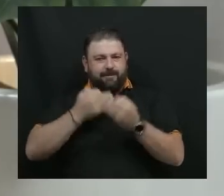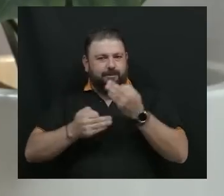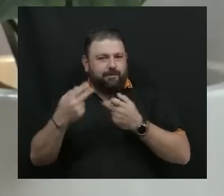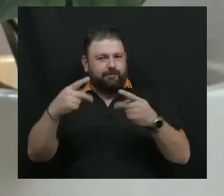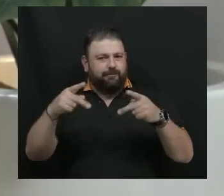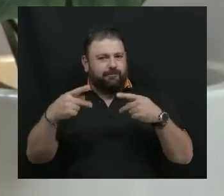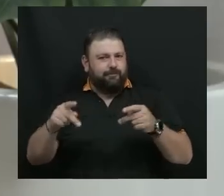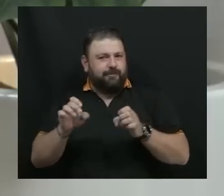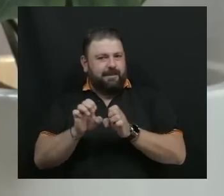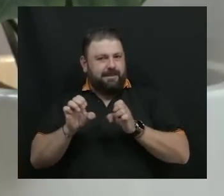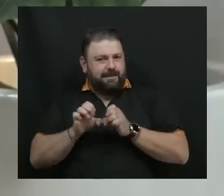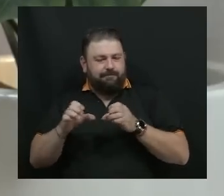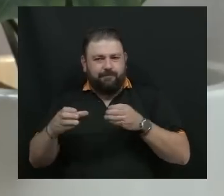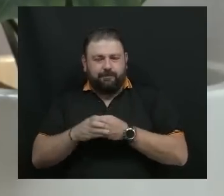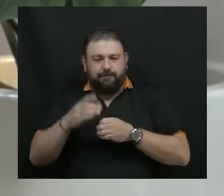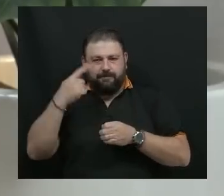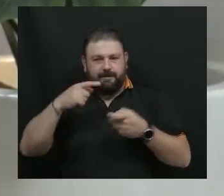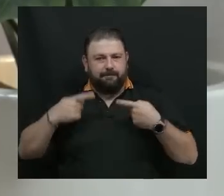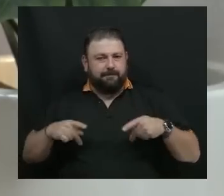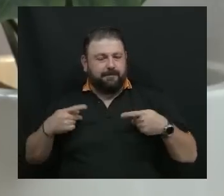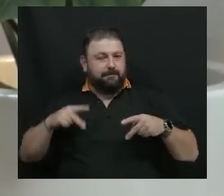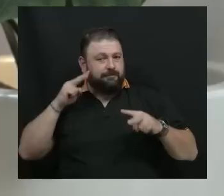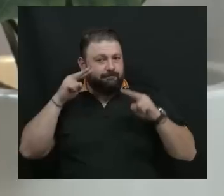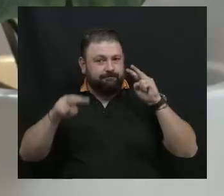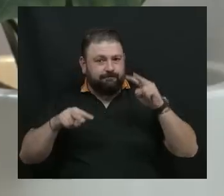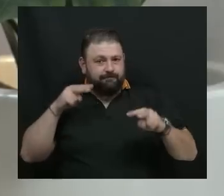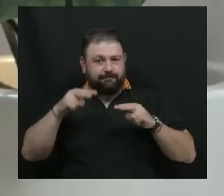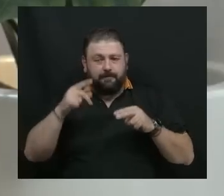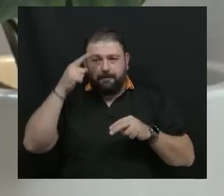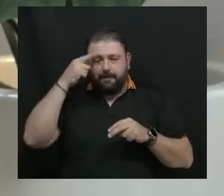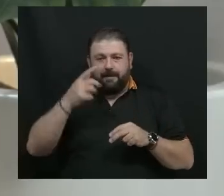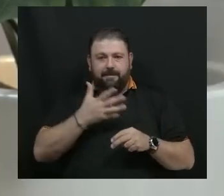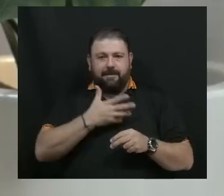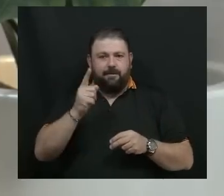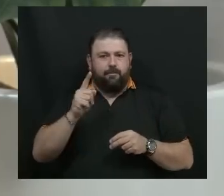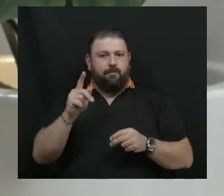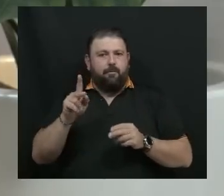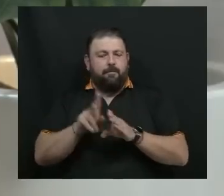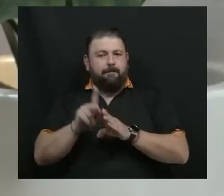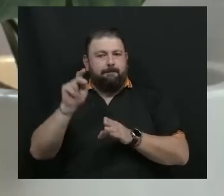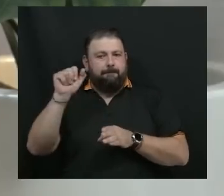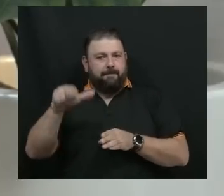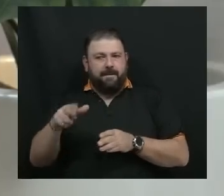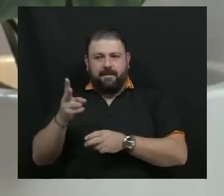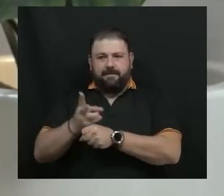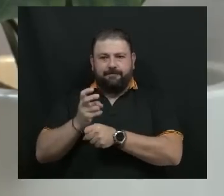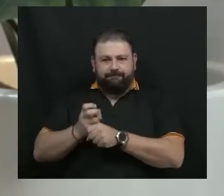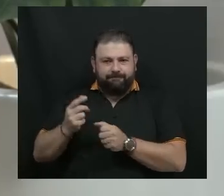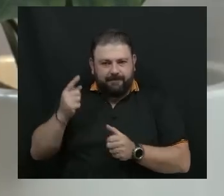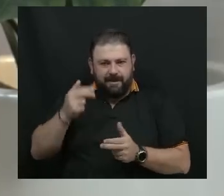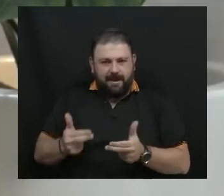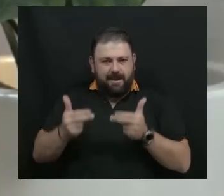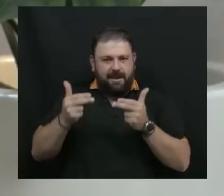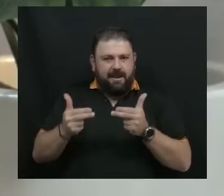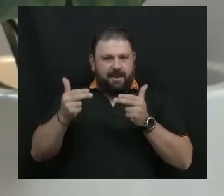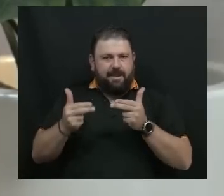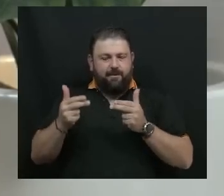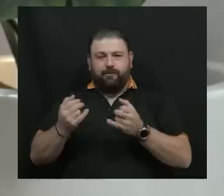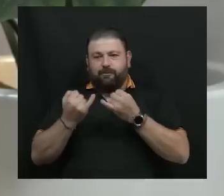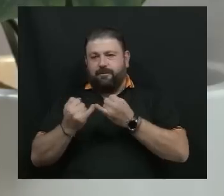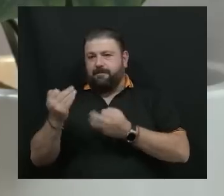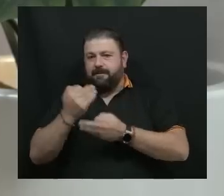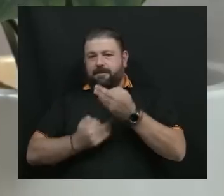o personas que tengan ustedes planeado invitar al negocio independiente para que formen parte de su